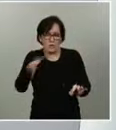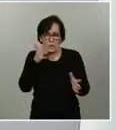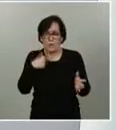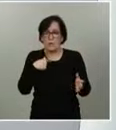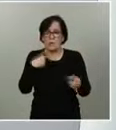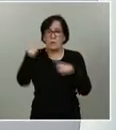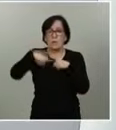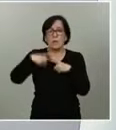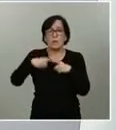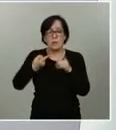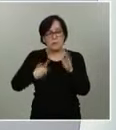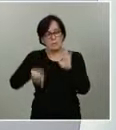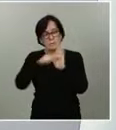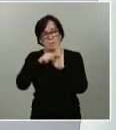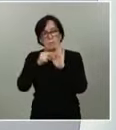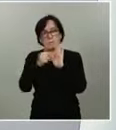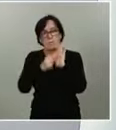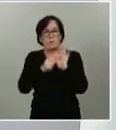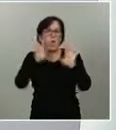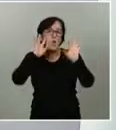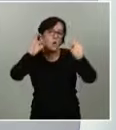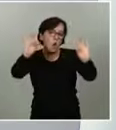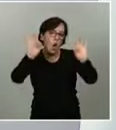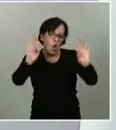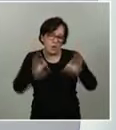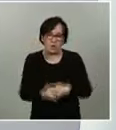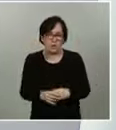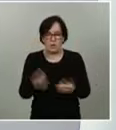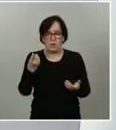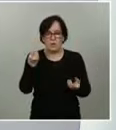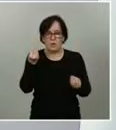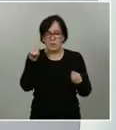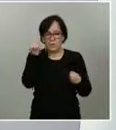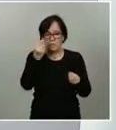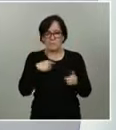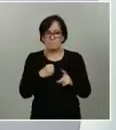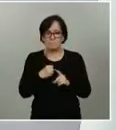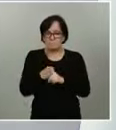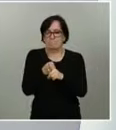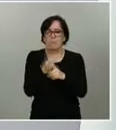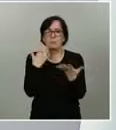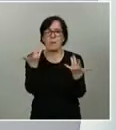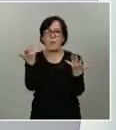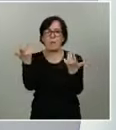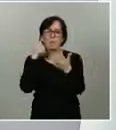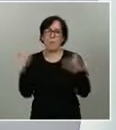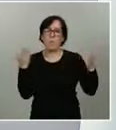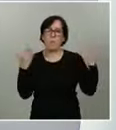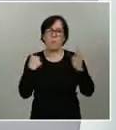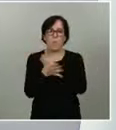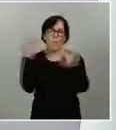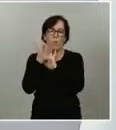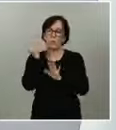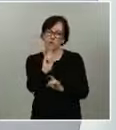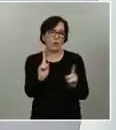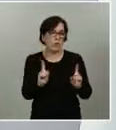medida de, casi que diría, de sentido común. Es decir, no tenemos que forzar el ritmo o que marcar el ritmo de la desescalada por aquellos en